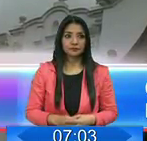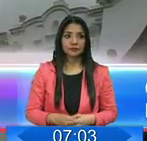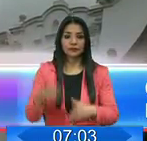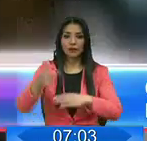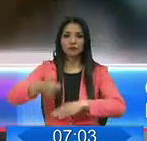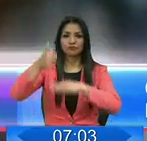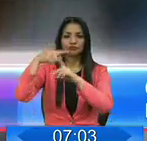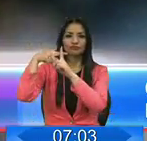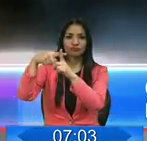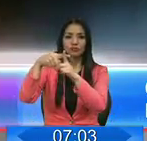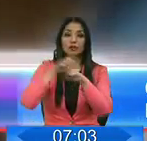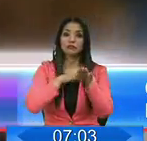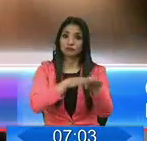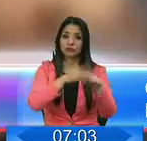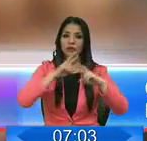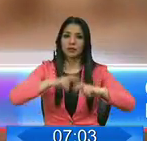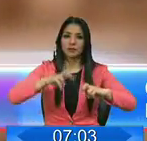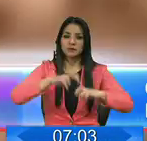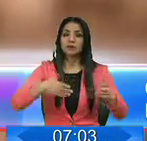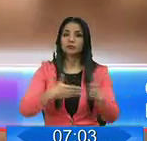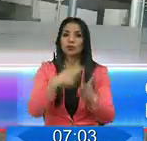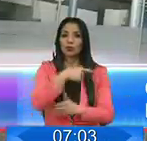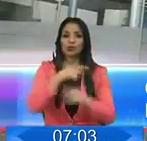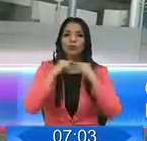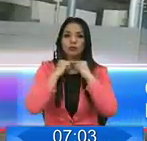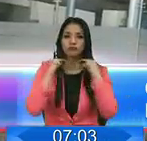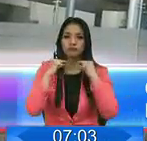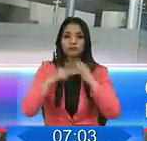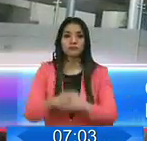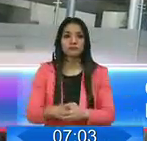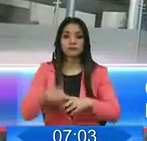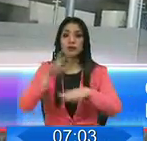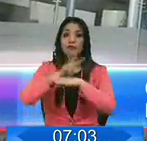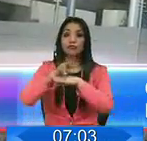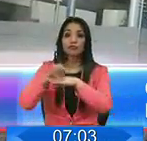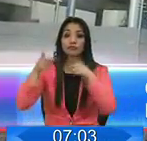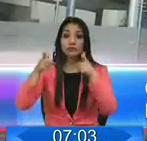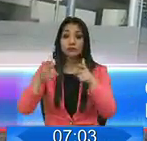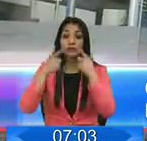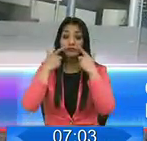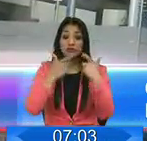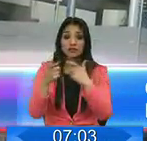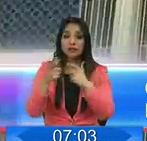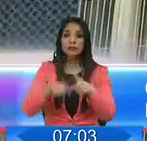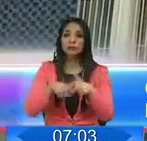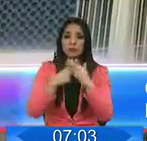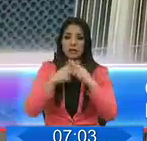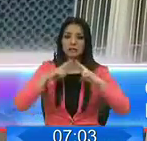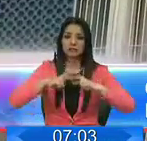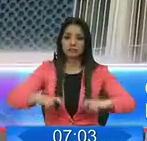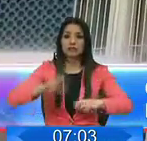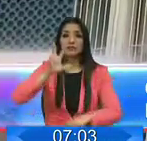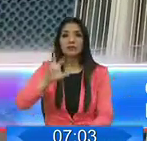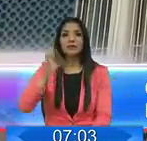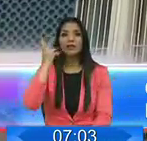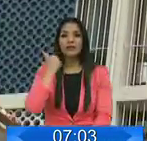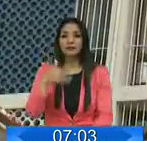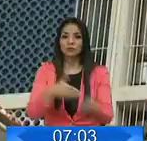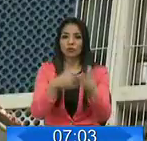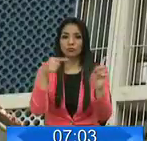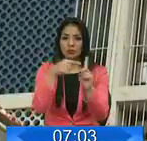la investigación contra el párroco, mientras la Fiscalía inicia una instrucción de 30 días contra el